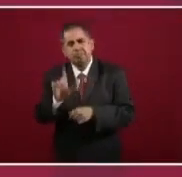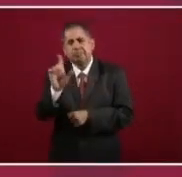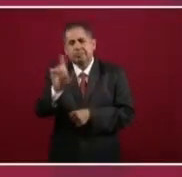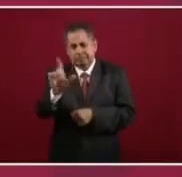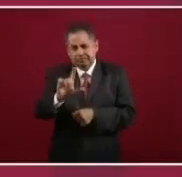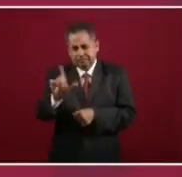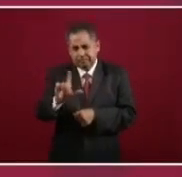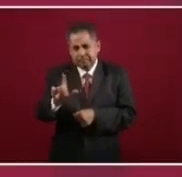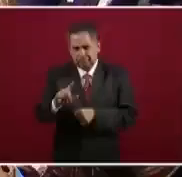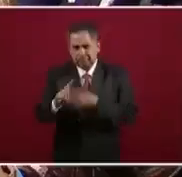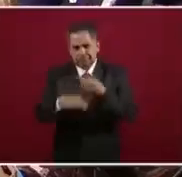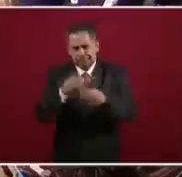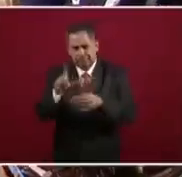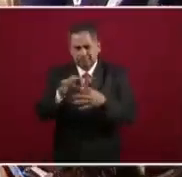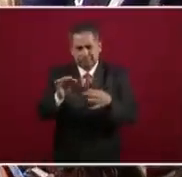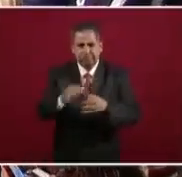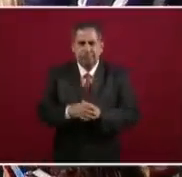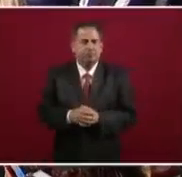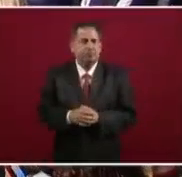lunes